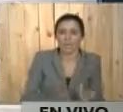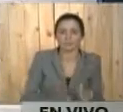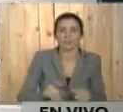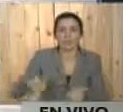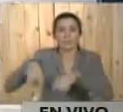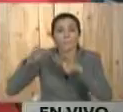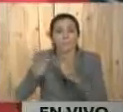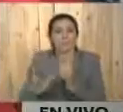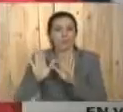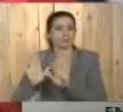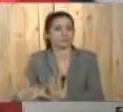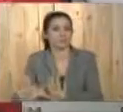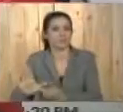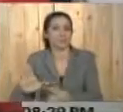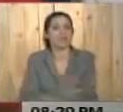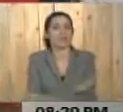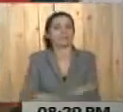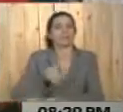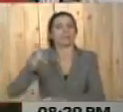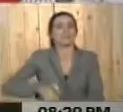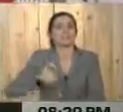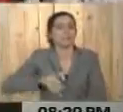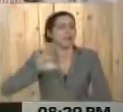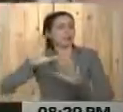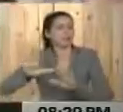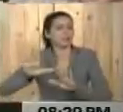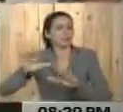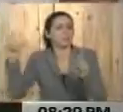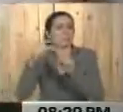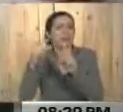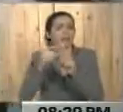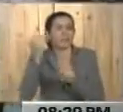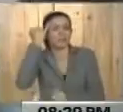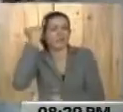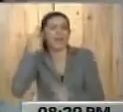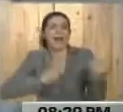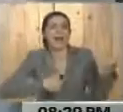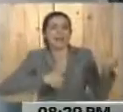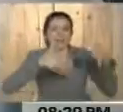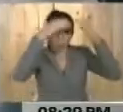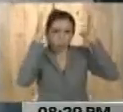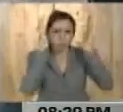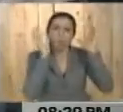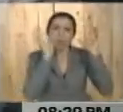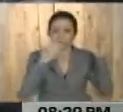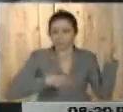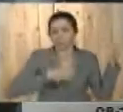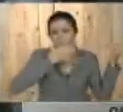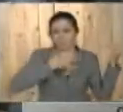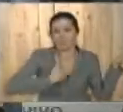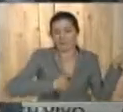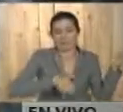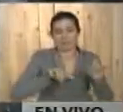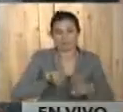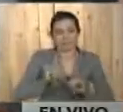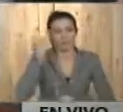Por eso es el concepto de canción necesaria, es un concepto de Ali Primera. Y creo que